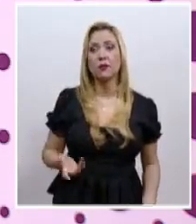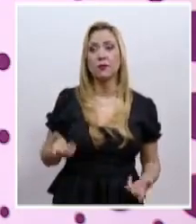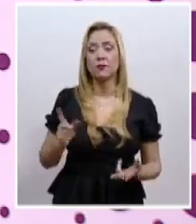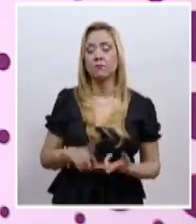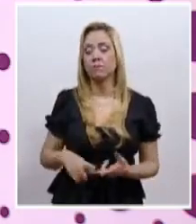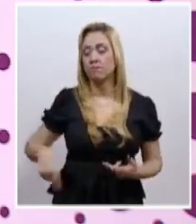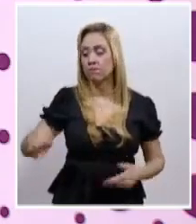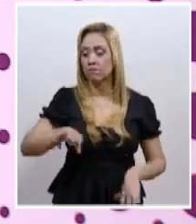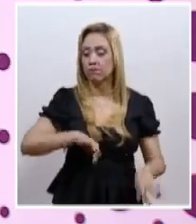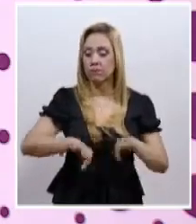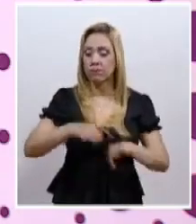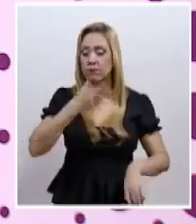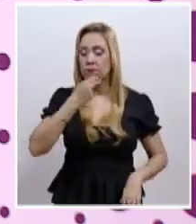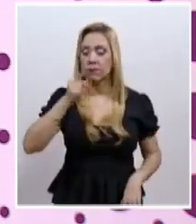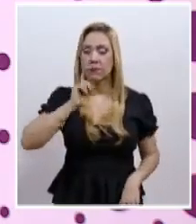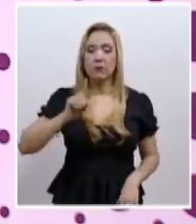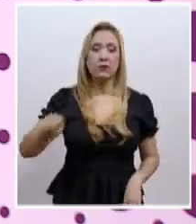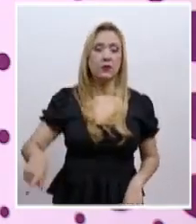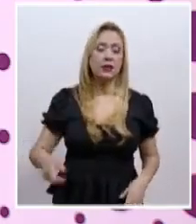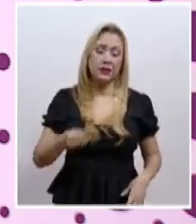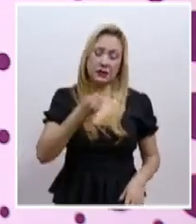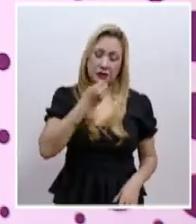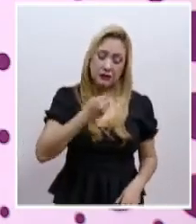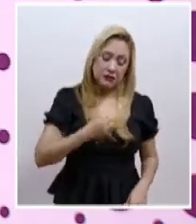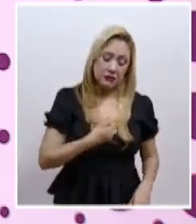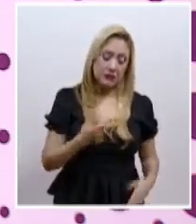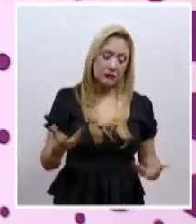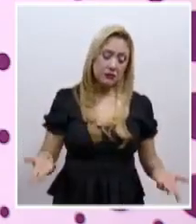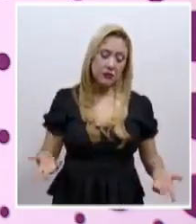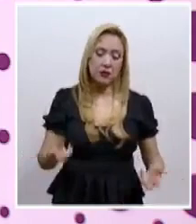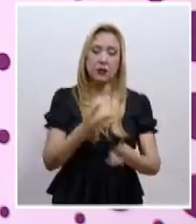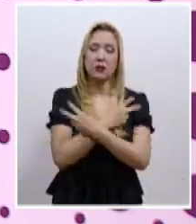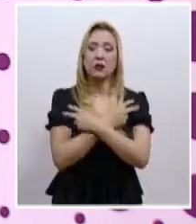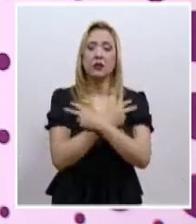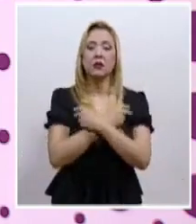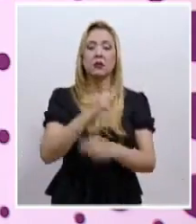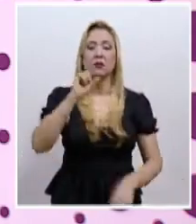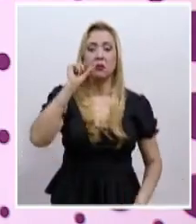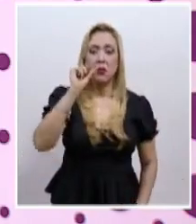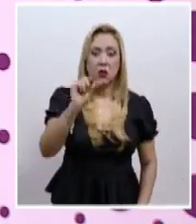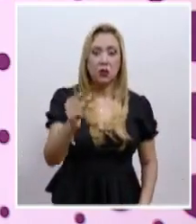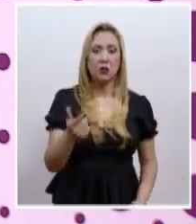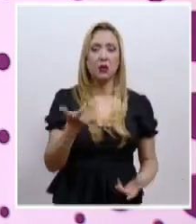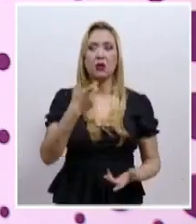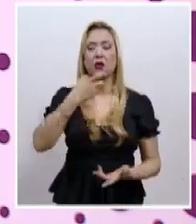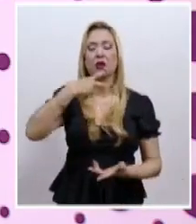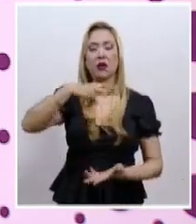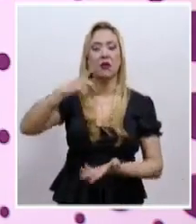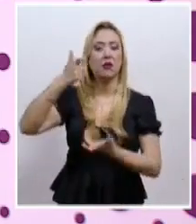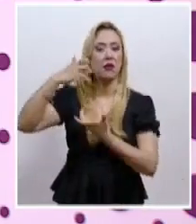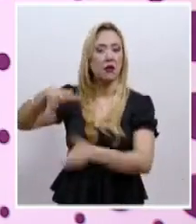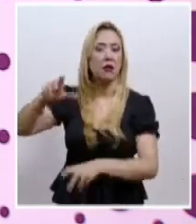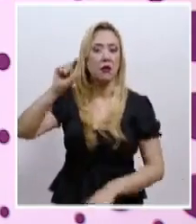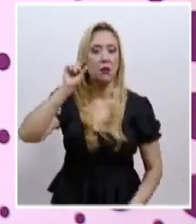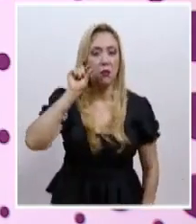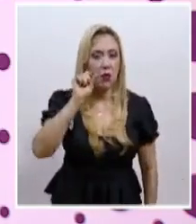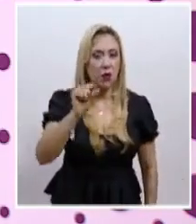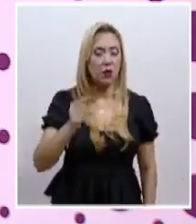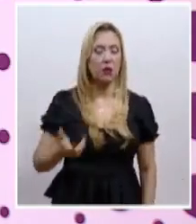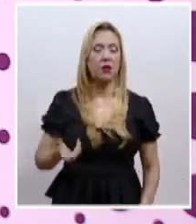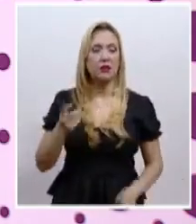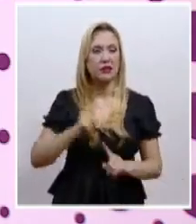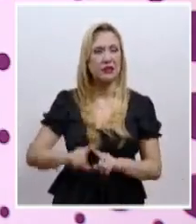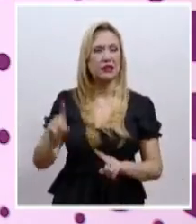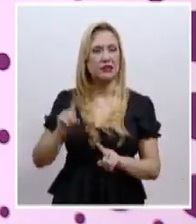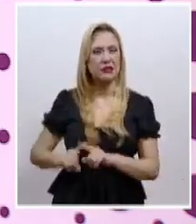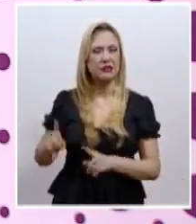las trabajadoras y trabajadores del outsourcing tenían también menos vacaciones, tenían también menos aguinaldo, etcétera, etcétera.